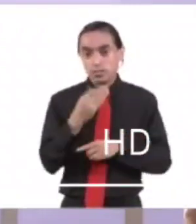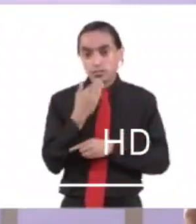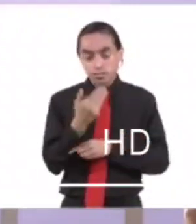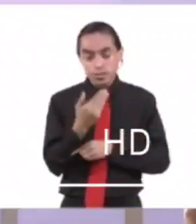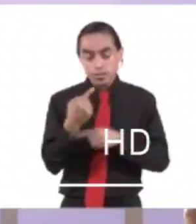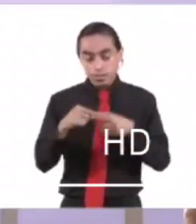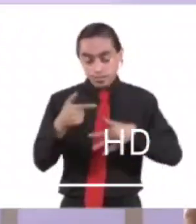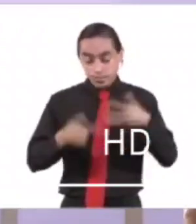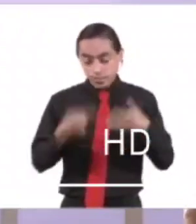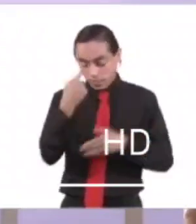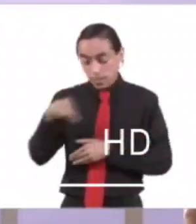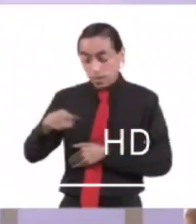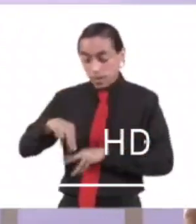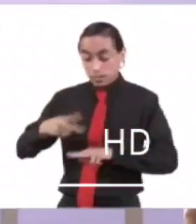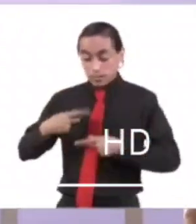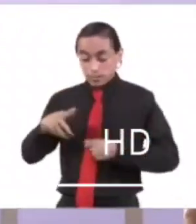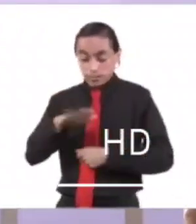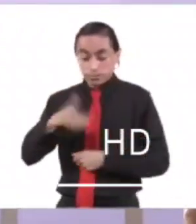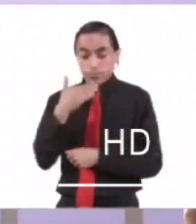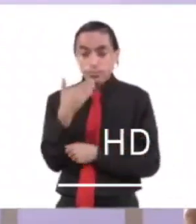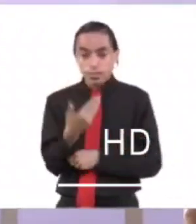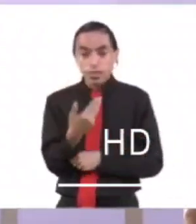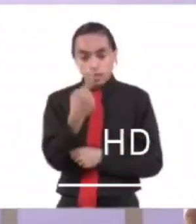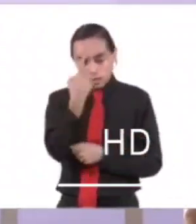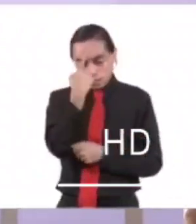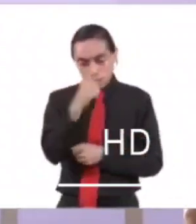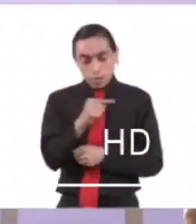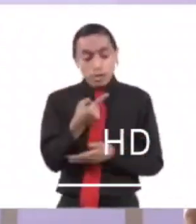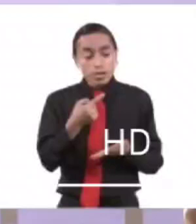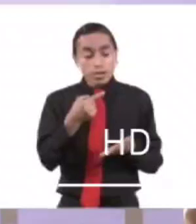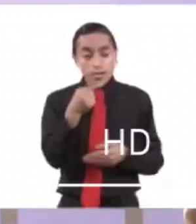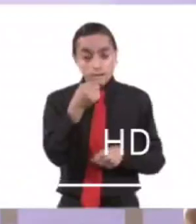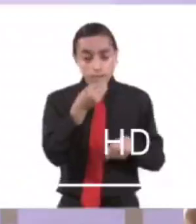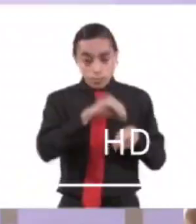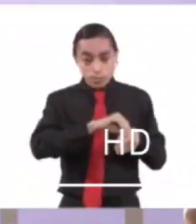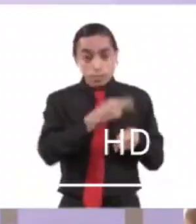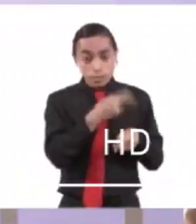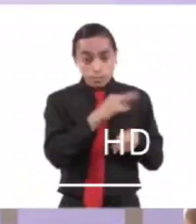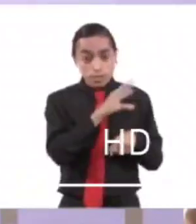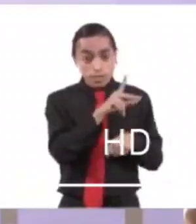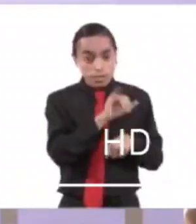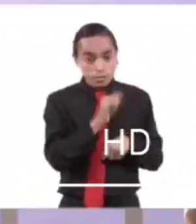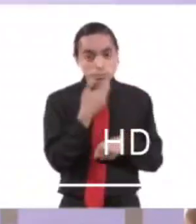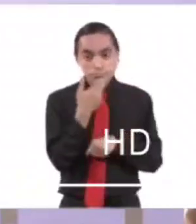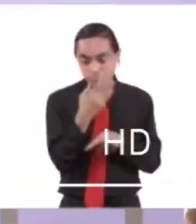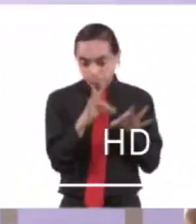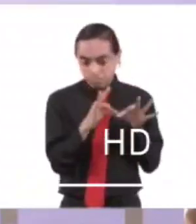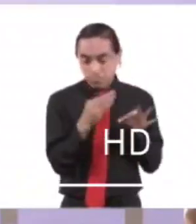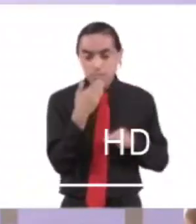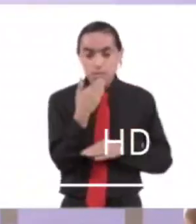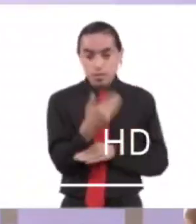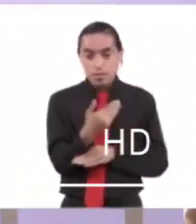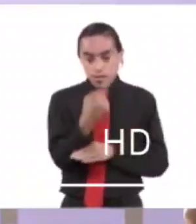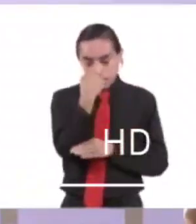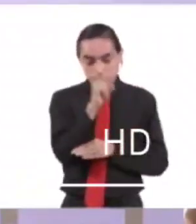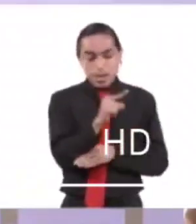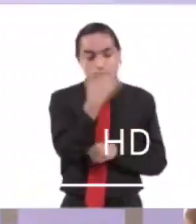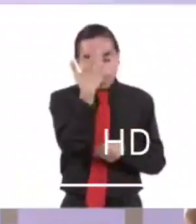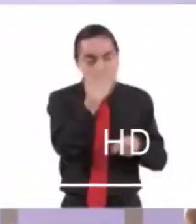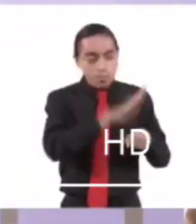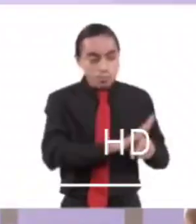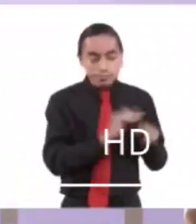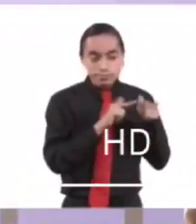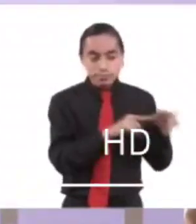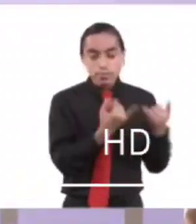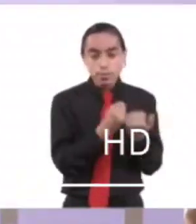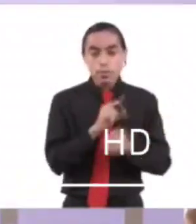colonia, es un acierto, es una manera de mantener su memoria presente en las nuevas generaciones, y cuenten